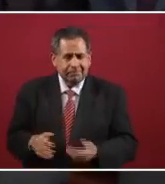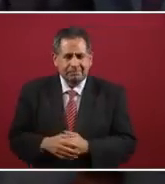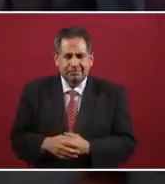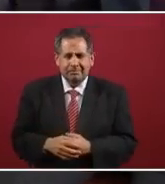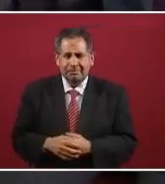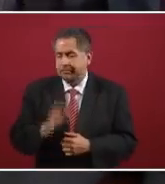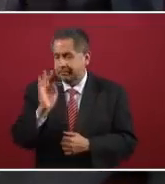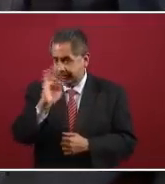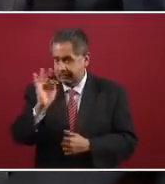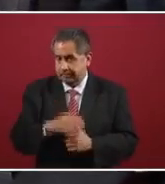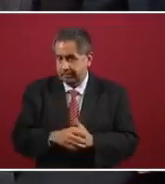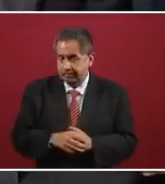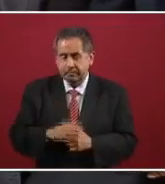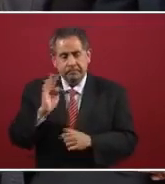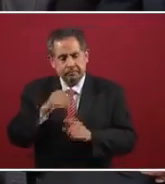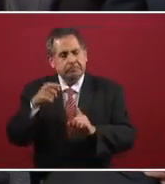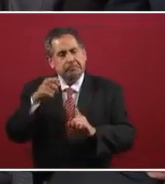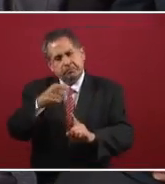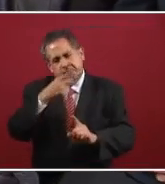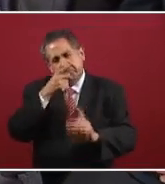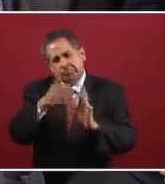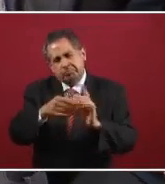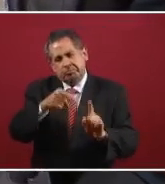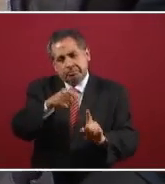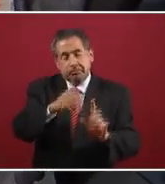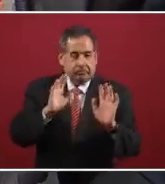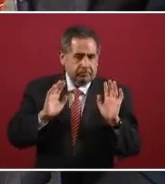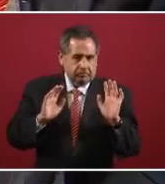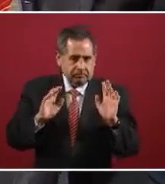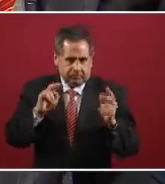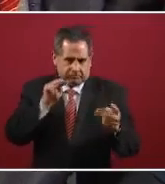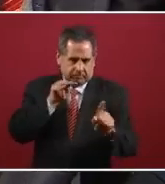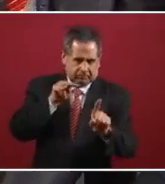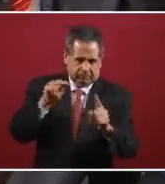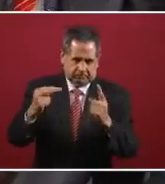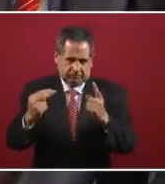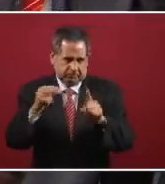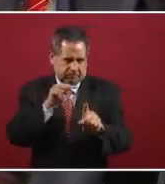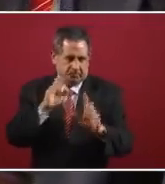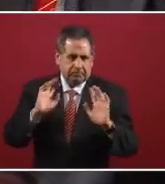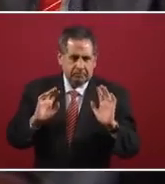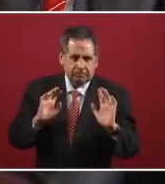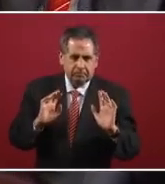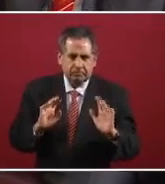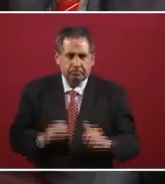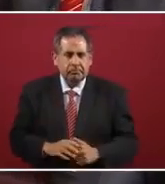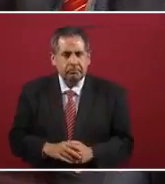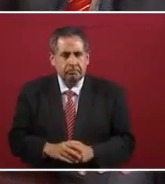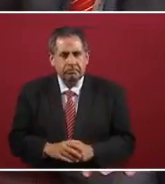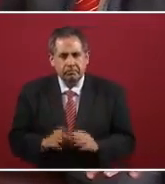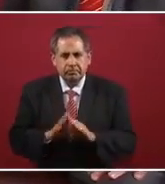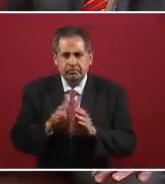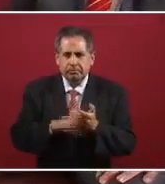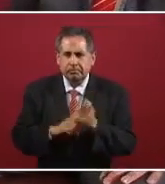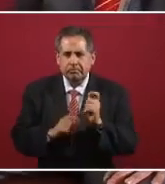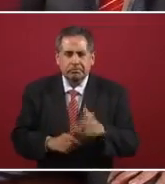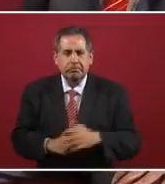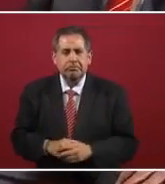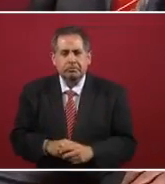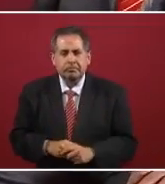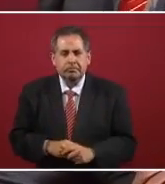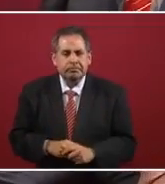lo mejor te refieres, porque eso digo que depende de cómo